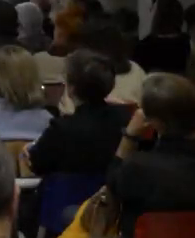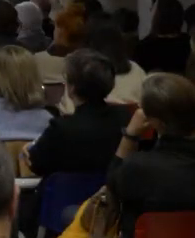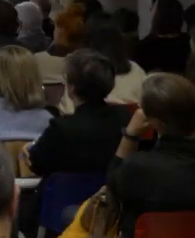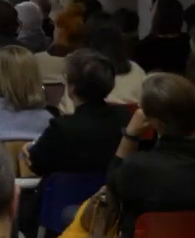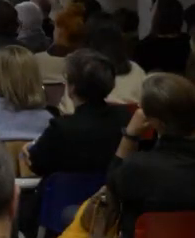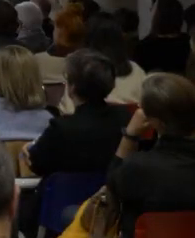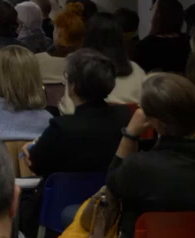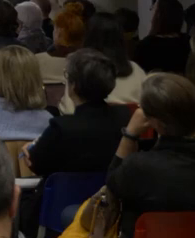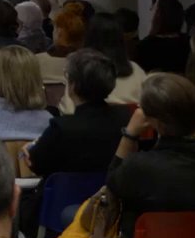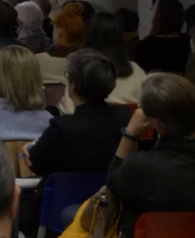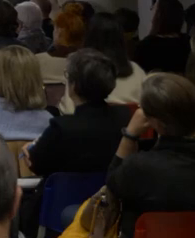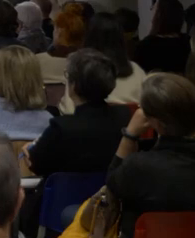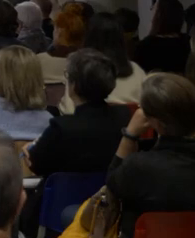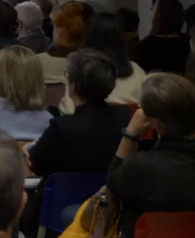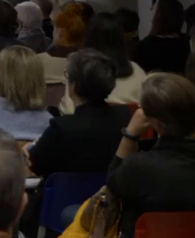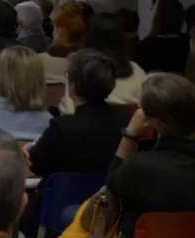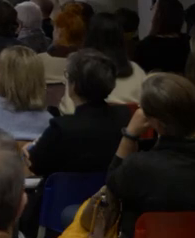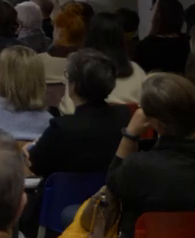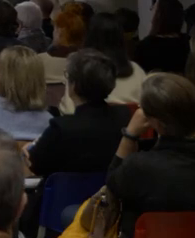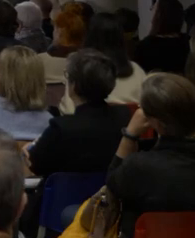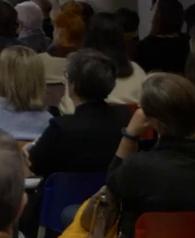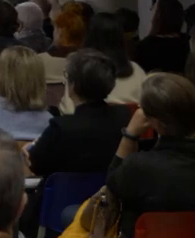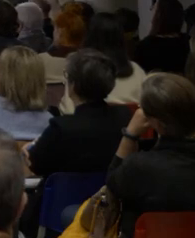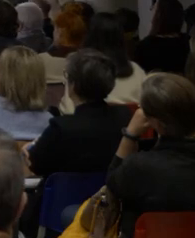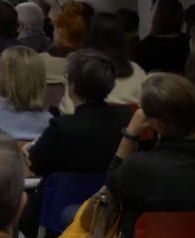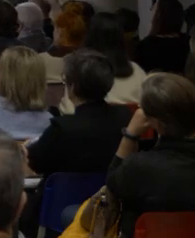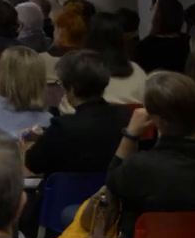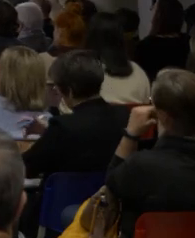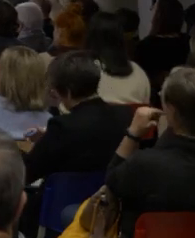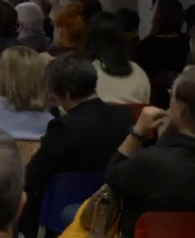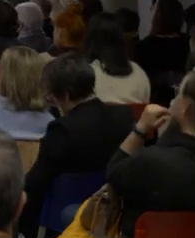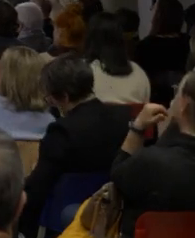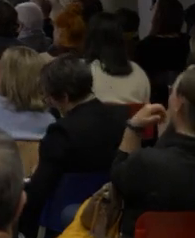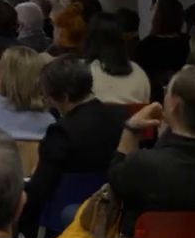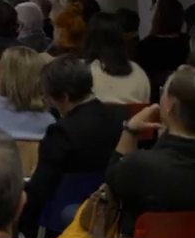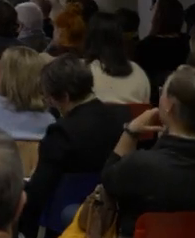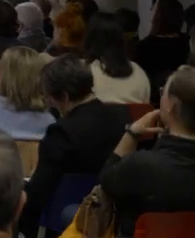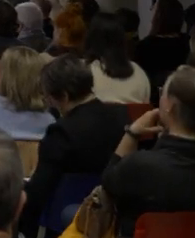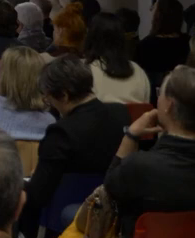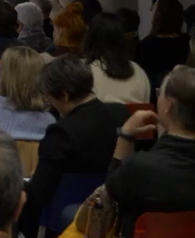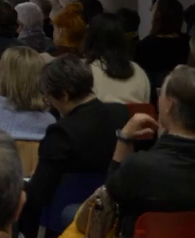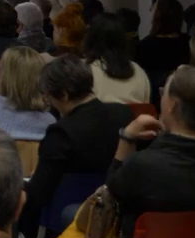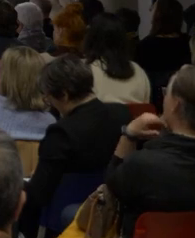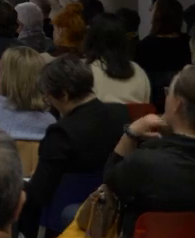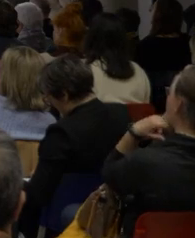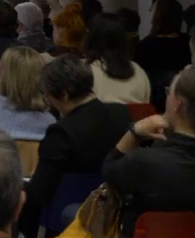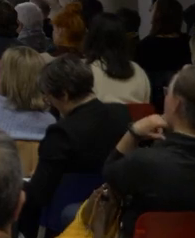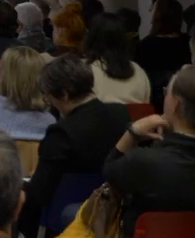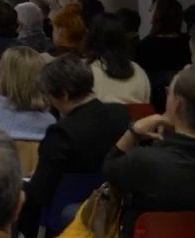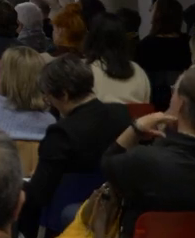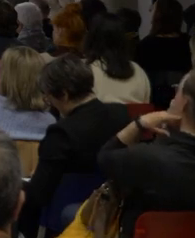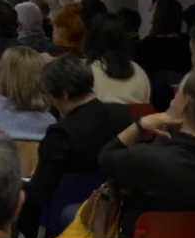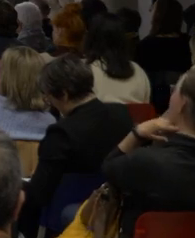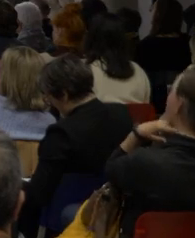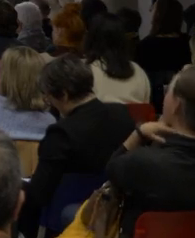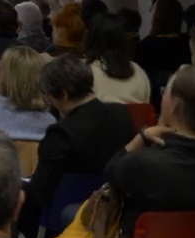sociales son la clave ahí. O sea, hay muchos proyectos que lo que hacen es colaboraciones con entidades que son